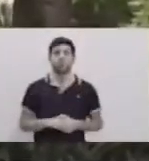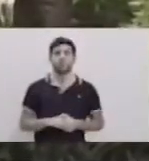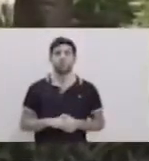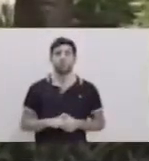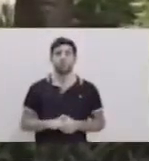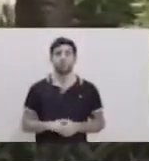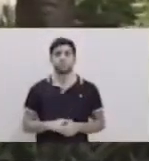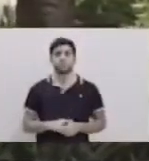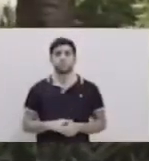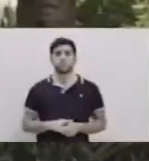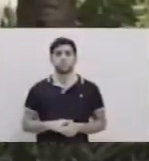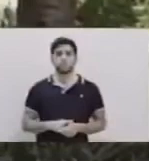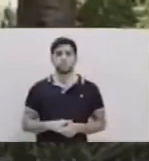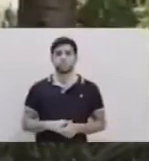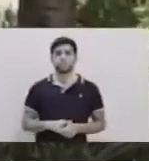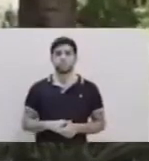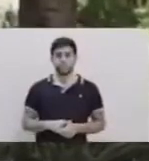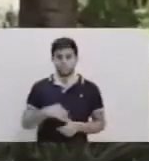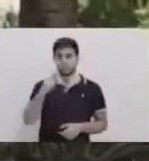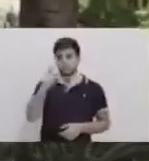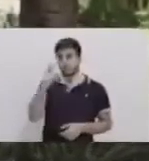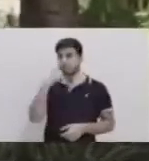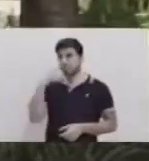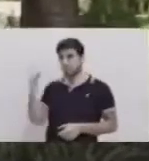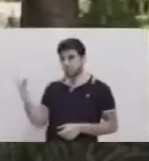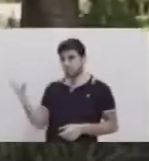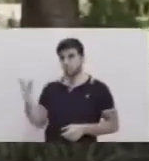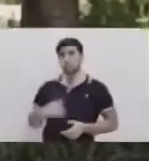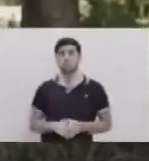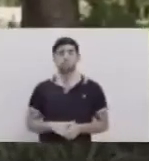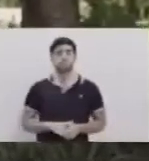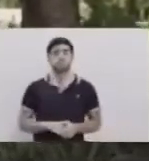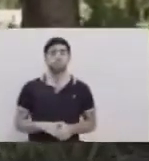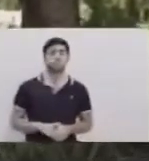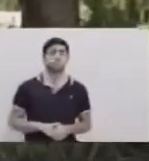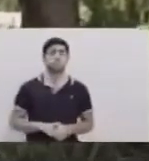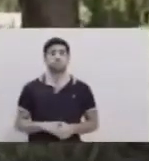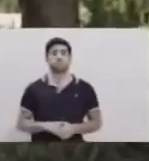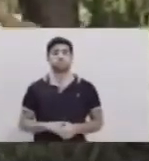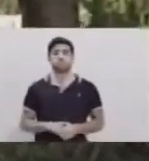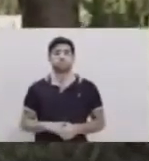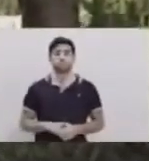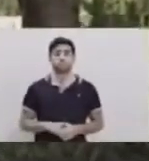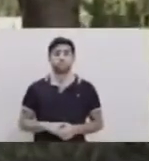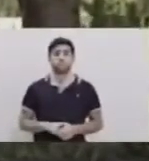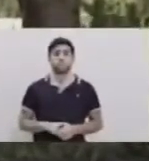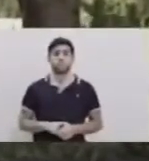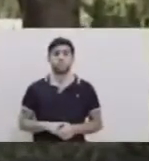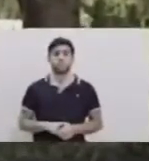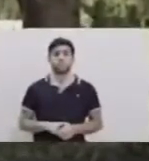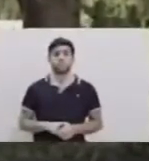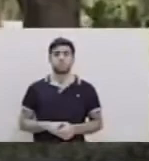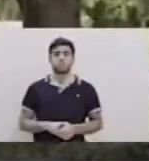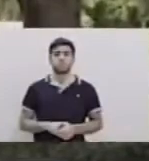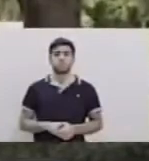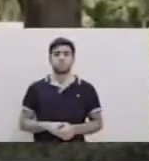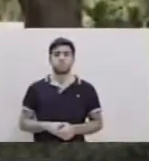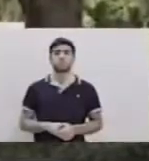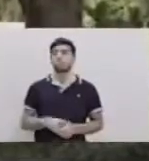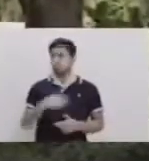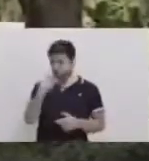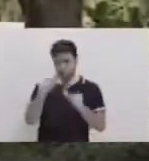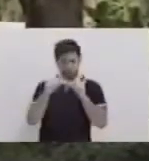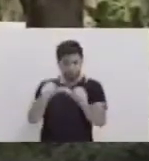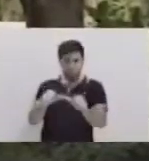tic. Me fui al doctor y me dijo que mueva el otro brazo así. Yo tengo un tic,